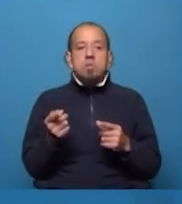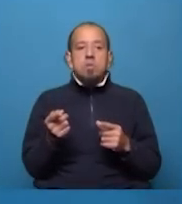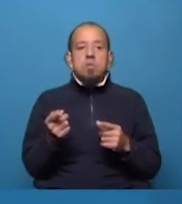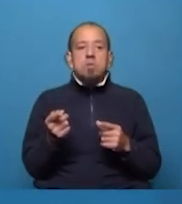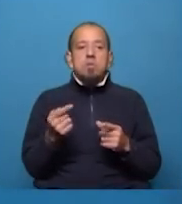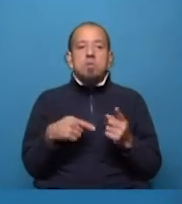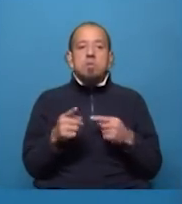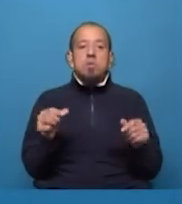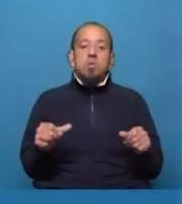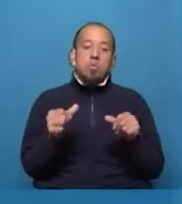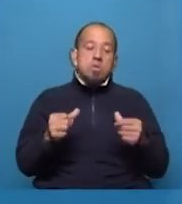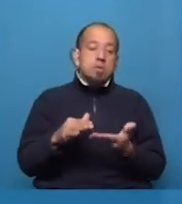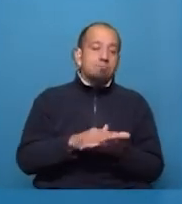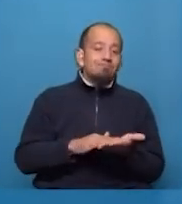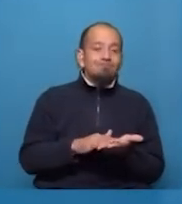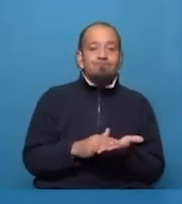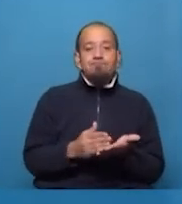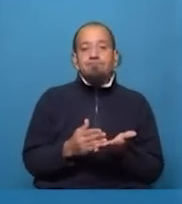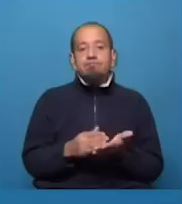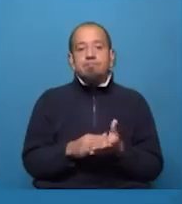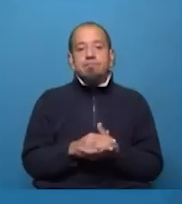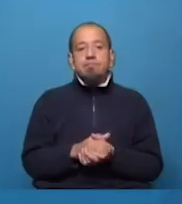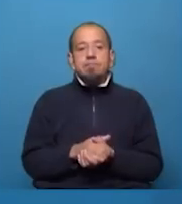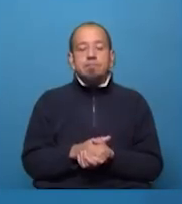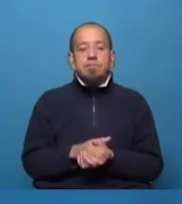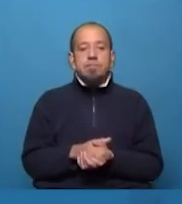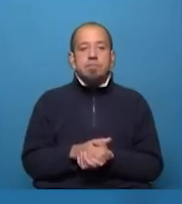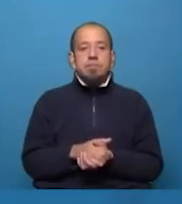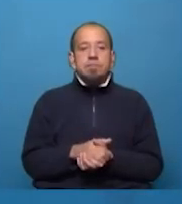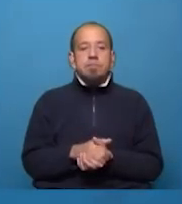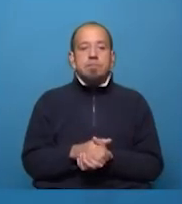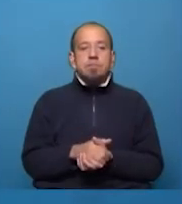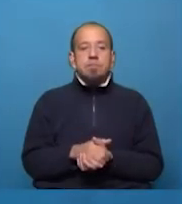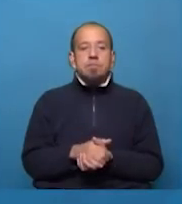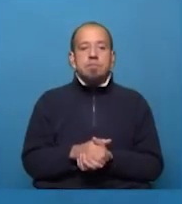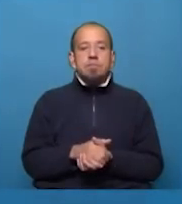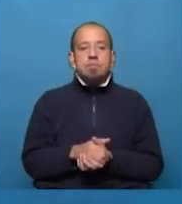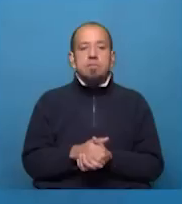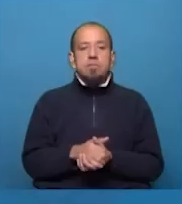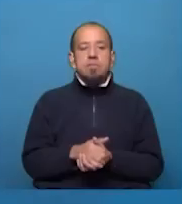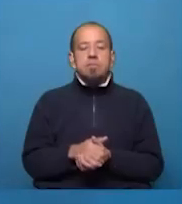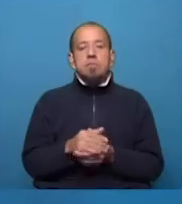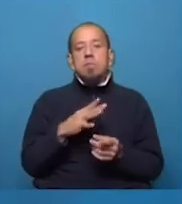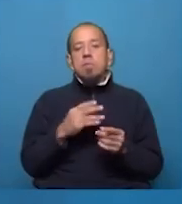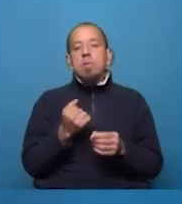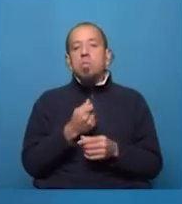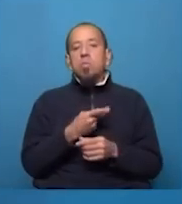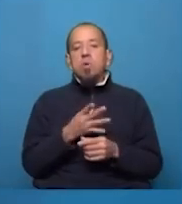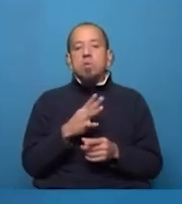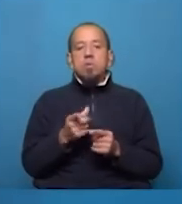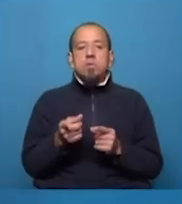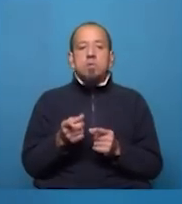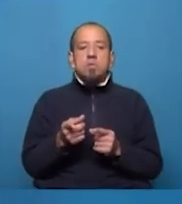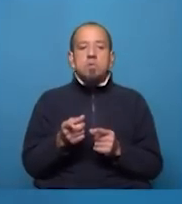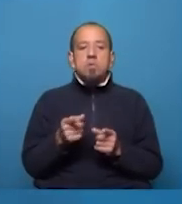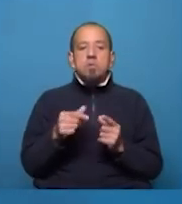no hace mucho y además Cuántos casos de lavado activos penados